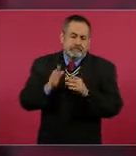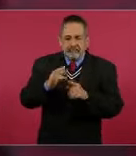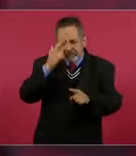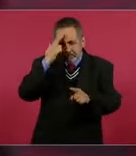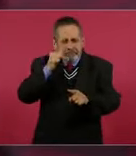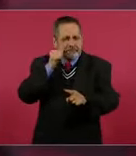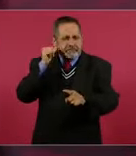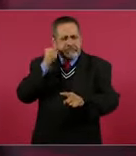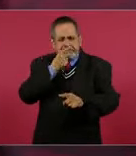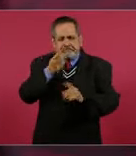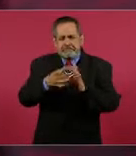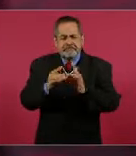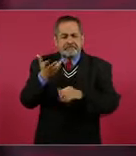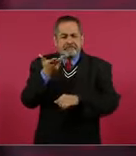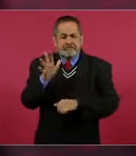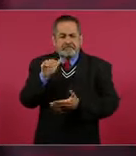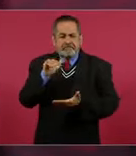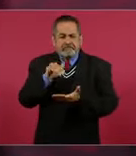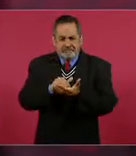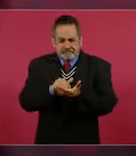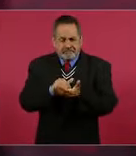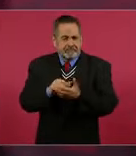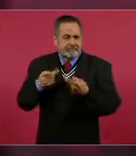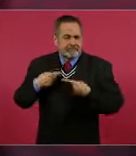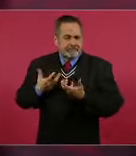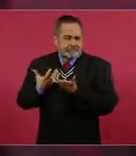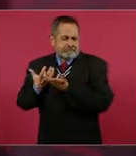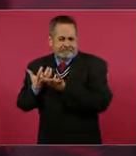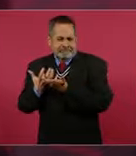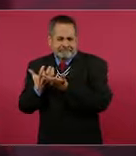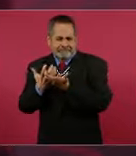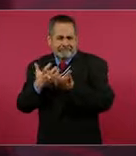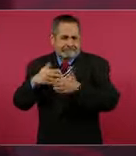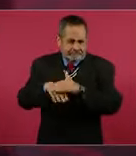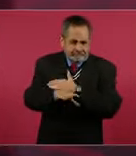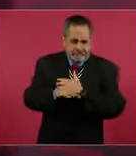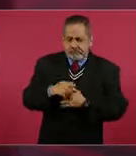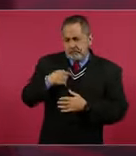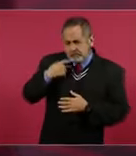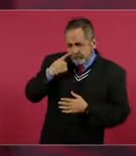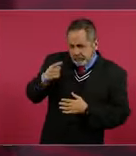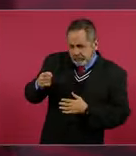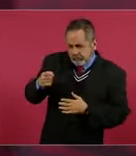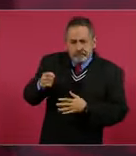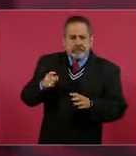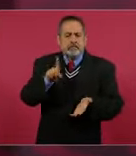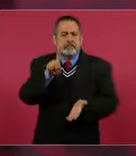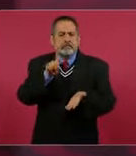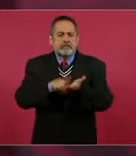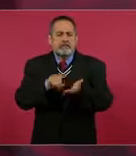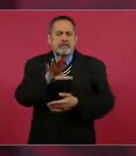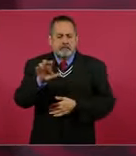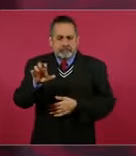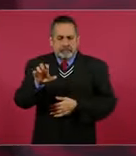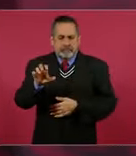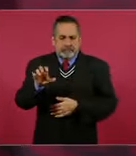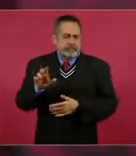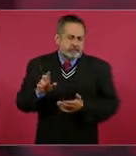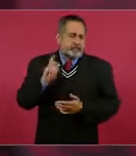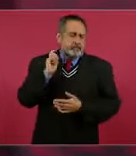10,000 de la caravana? Hoy volvimos a confirmar que son 1,500, pero no